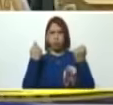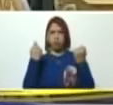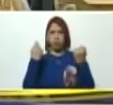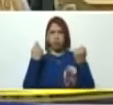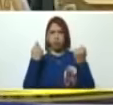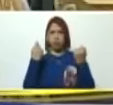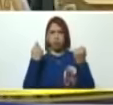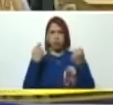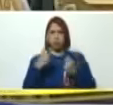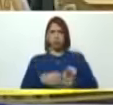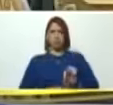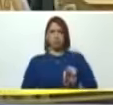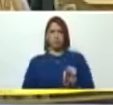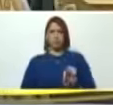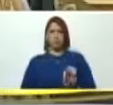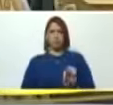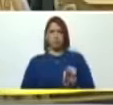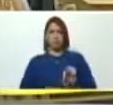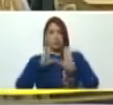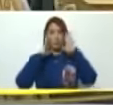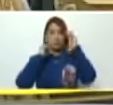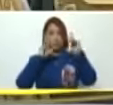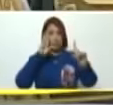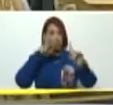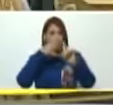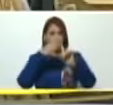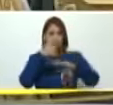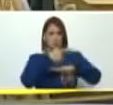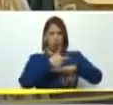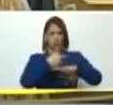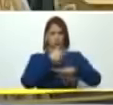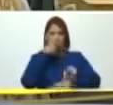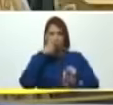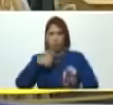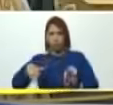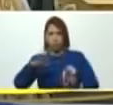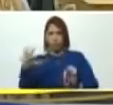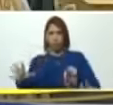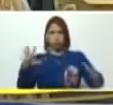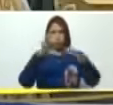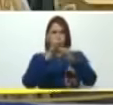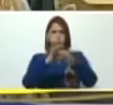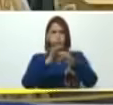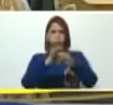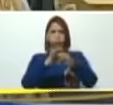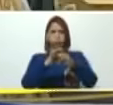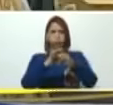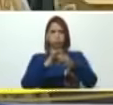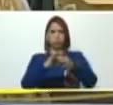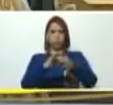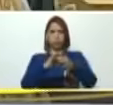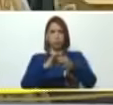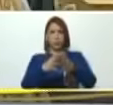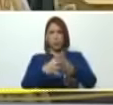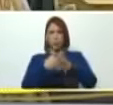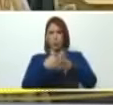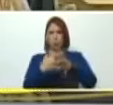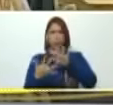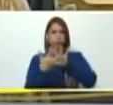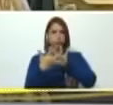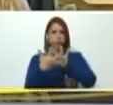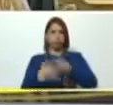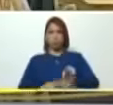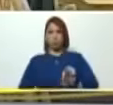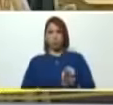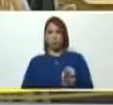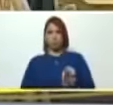se actuó de inmediato. Gobierno, pueblo. Comunidad, gobierno. Así, mira, conectados